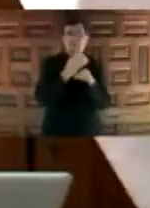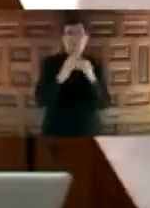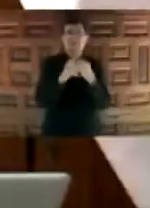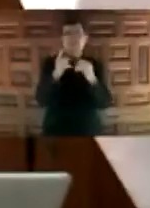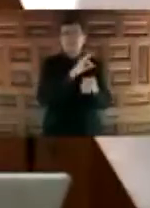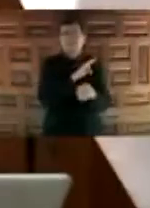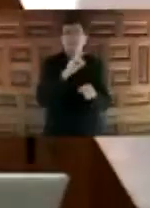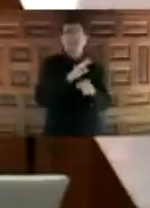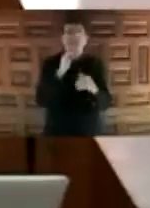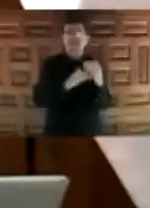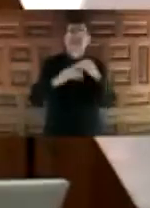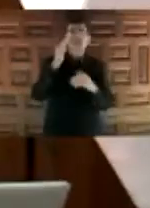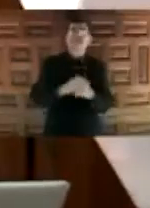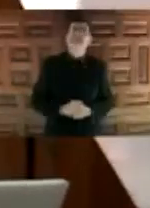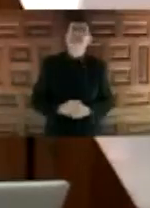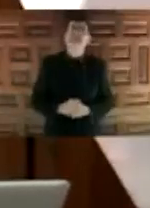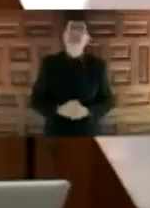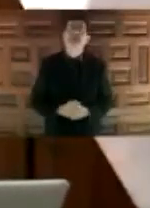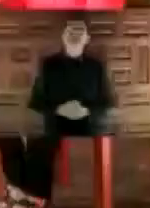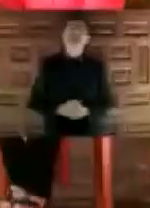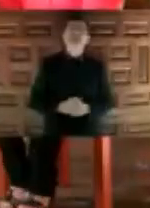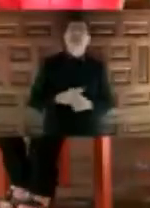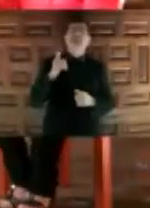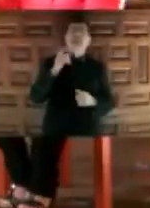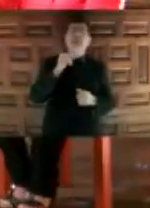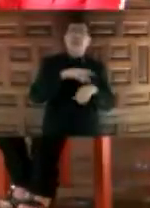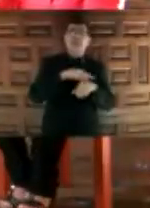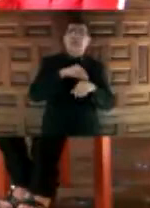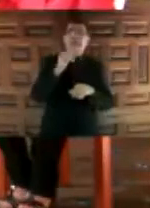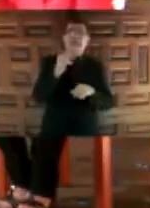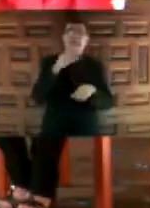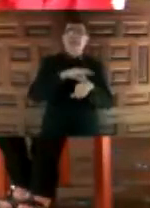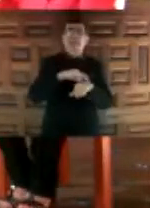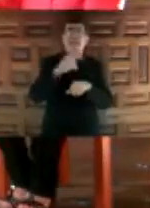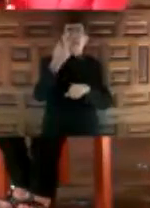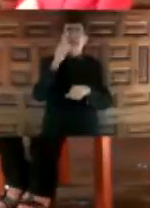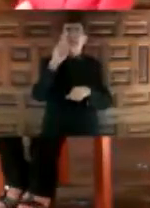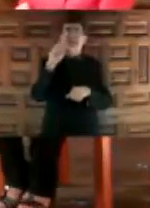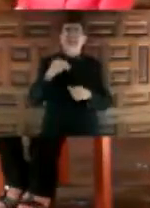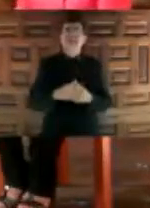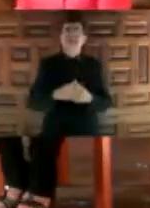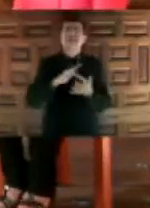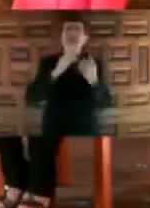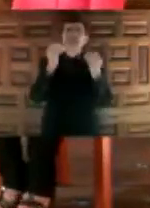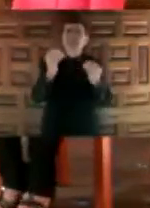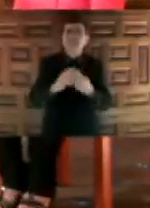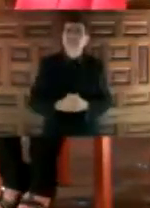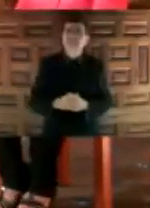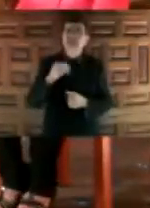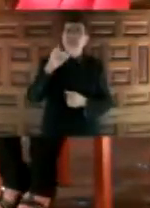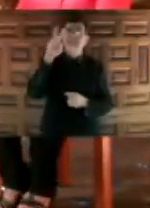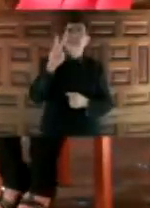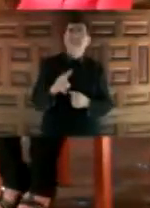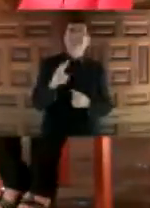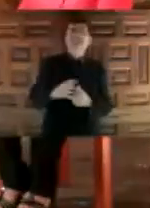de la posibilidad de crecer. Muchas gracias, doctor Angélica. Adelante, doctor Germán, por favor. Sí, muchas gracias.